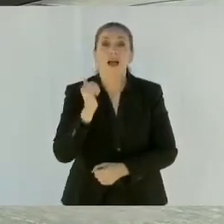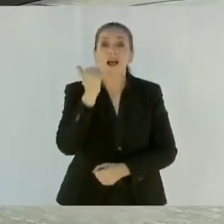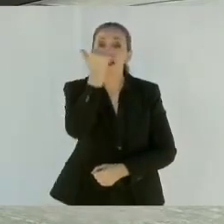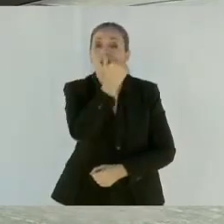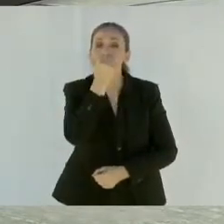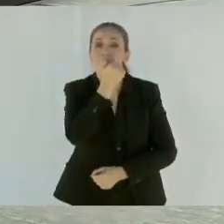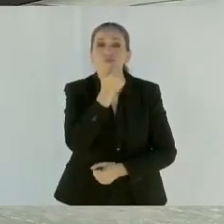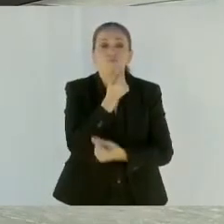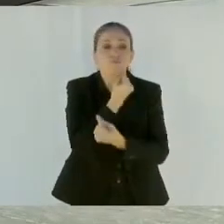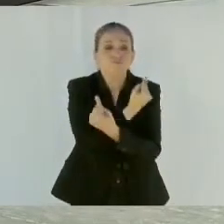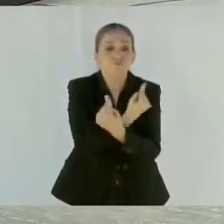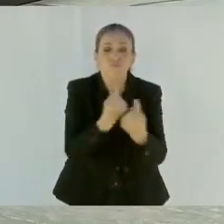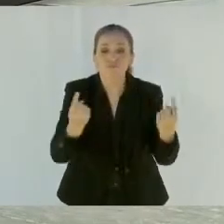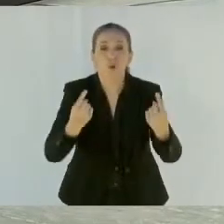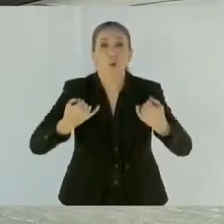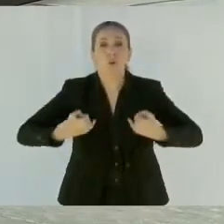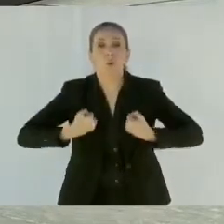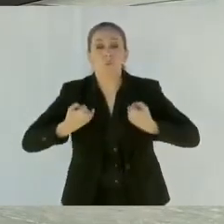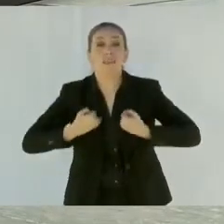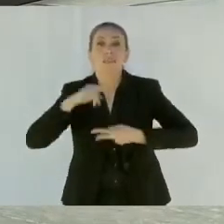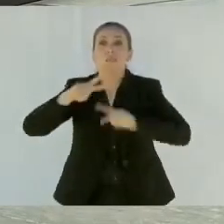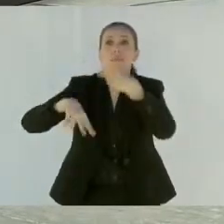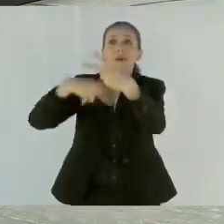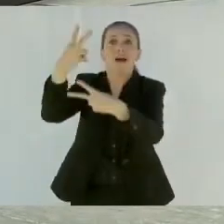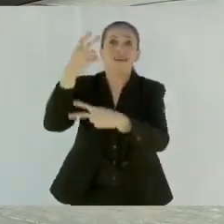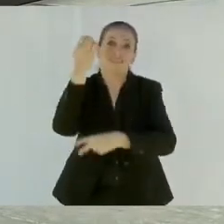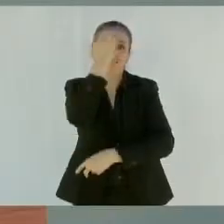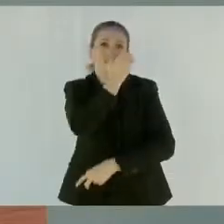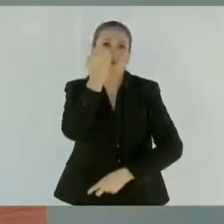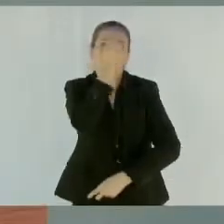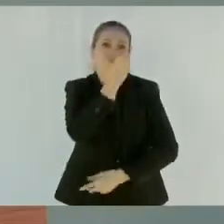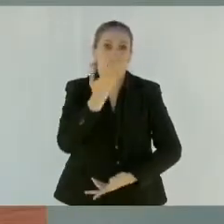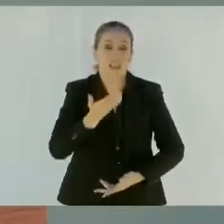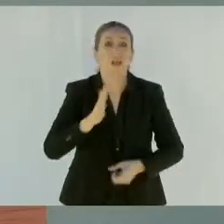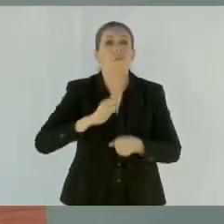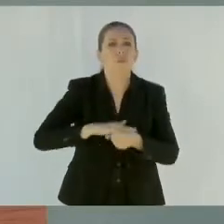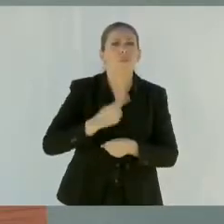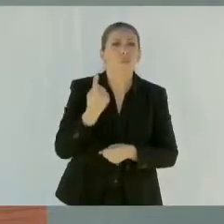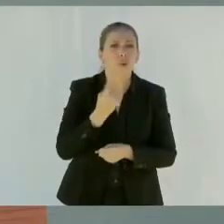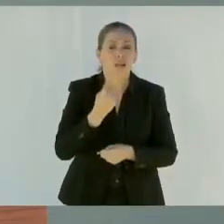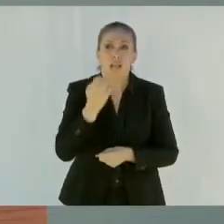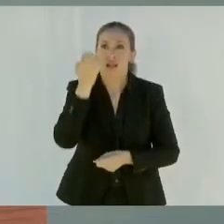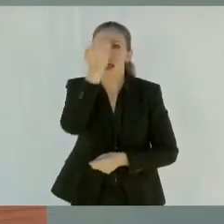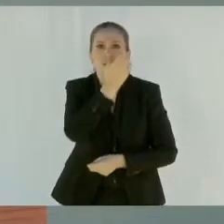presenciales, porque la escuela es el segundo hogar.